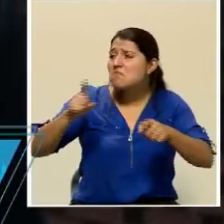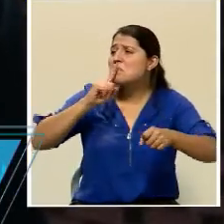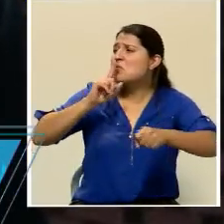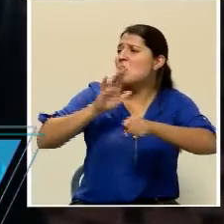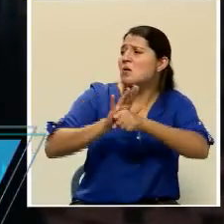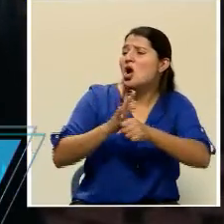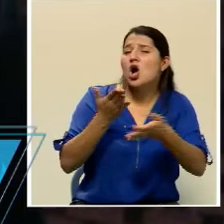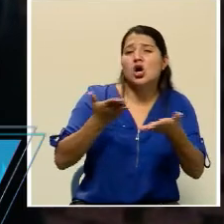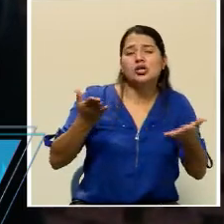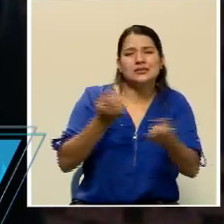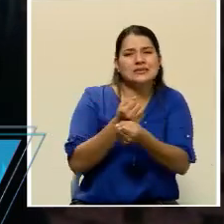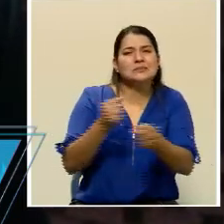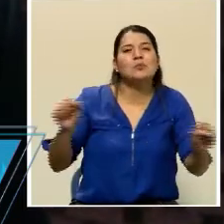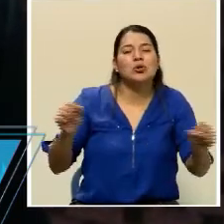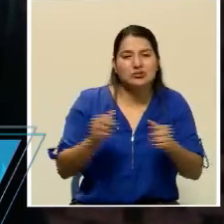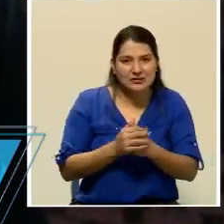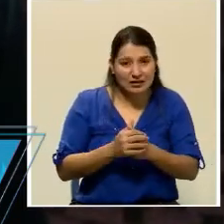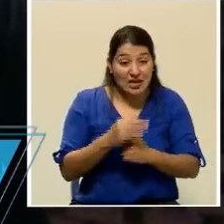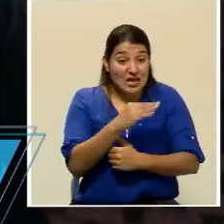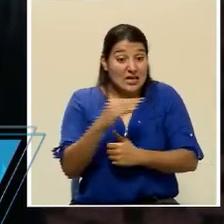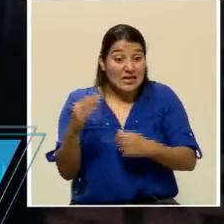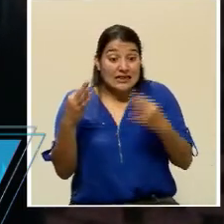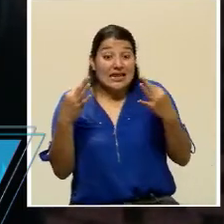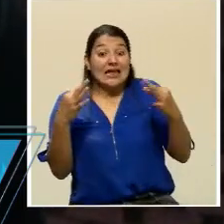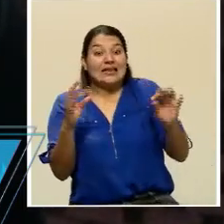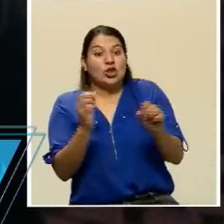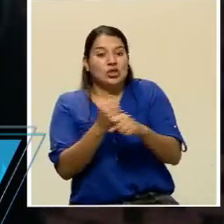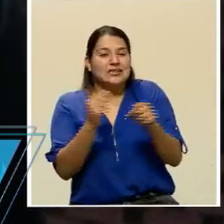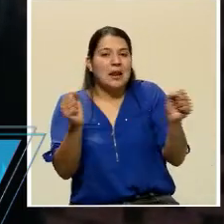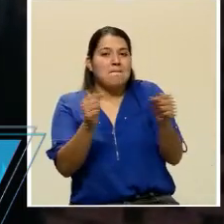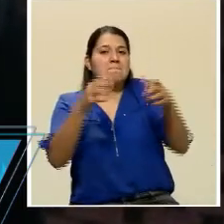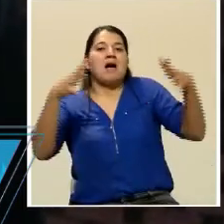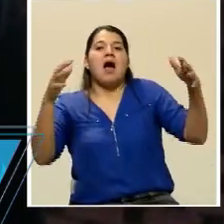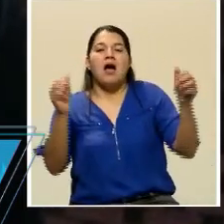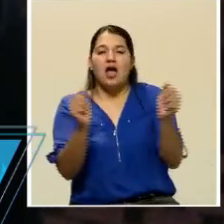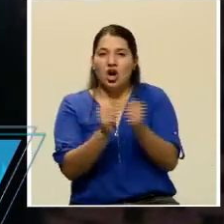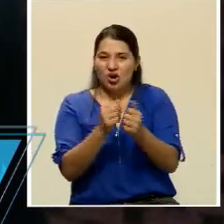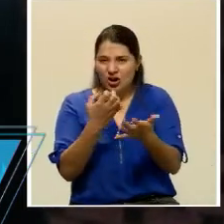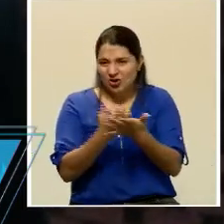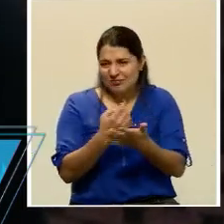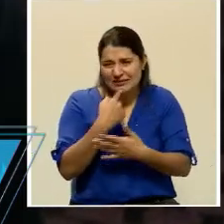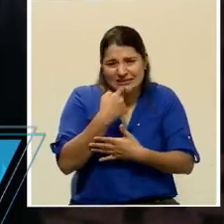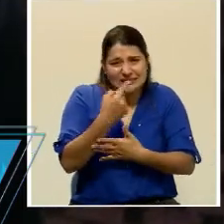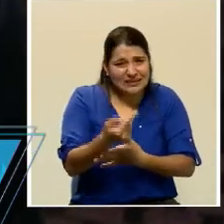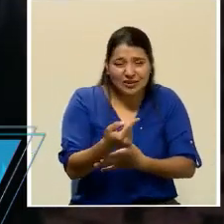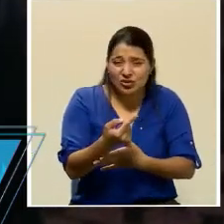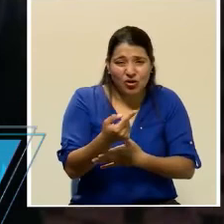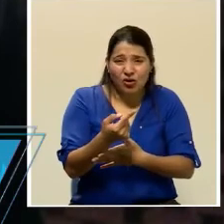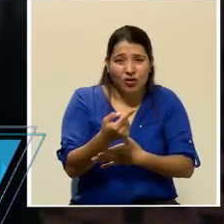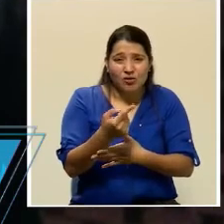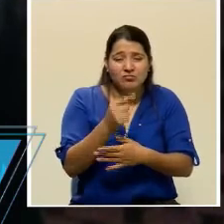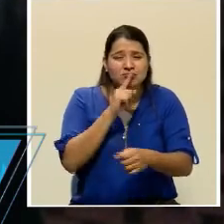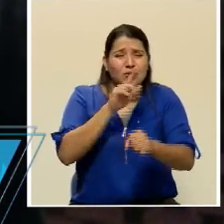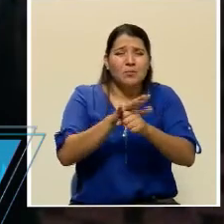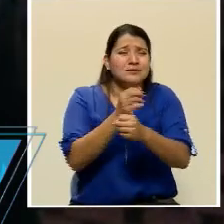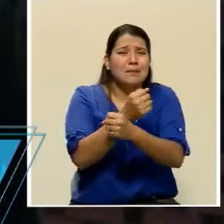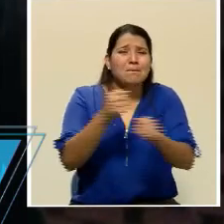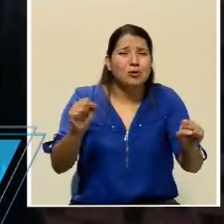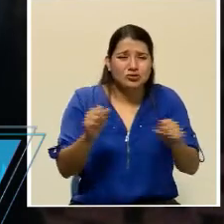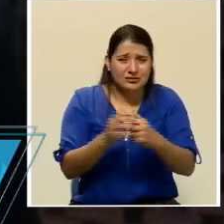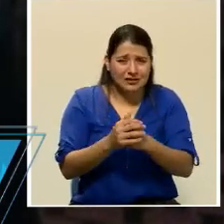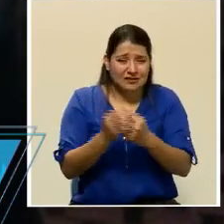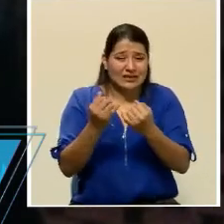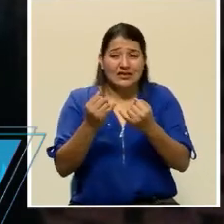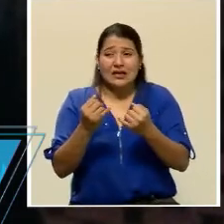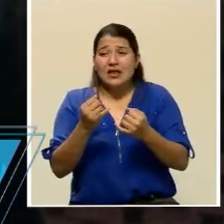puede, tratando de hacer magia económica, diciendo que es posible salir adelante sin sacrificio. Eso no es